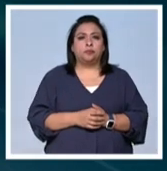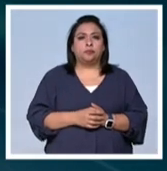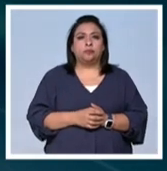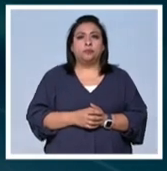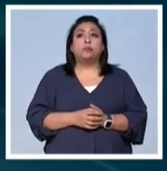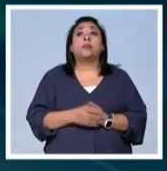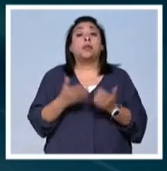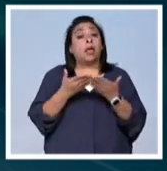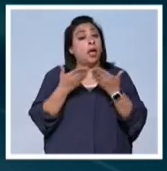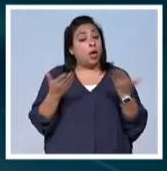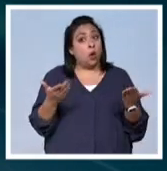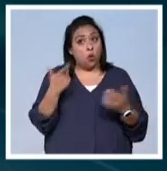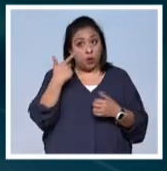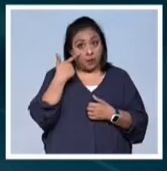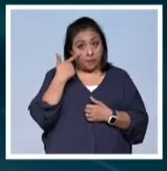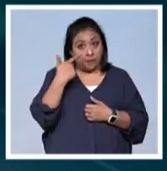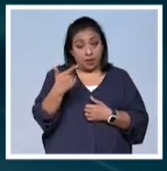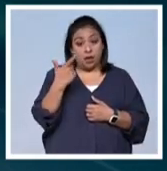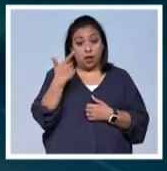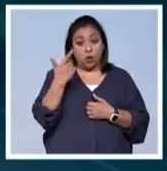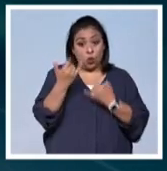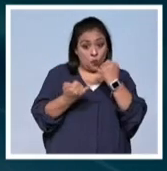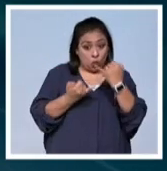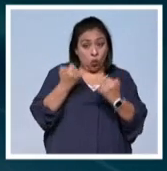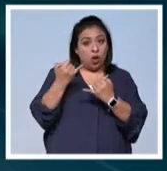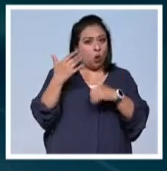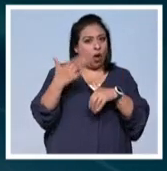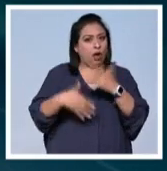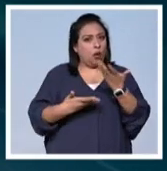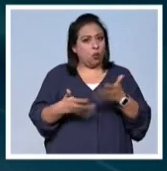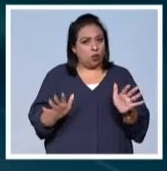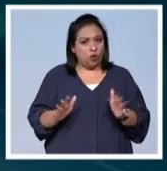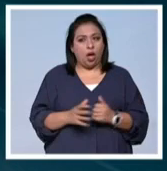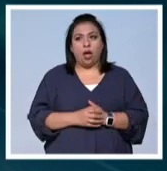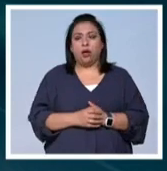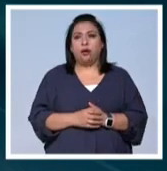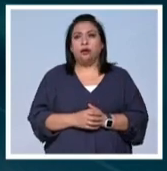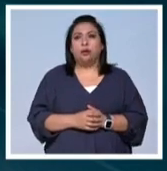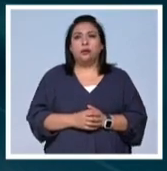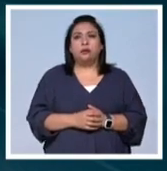ahora descubramos si el juego ha terminado